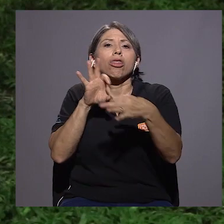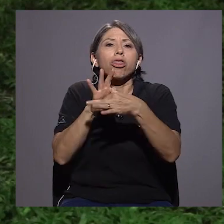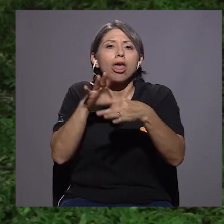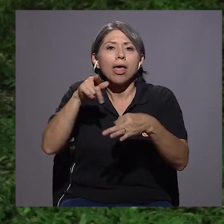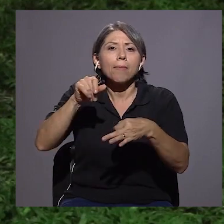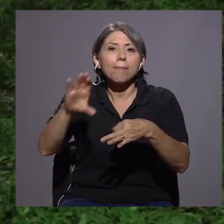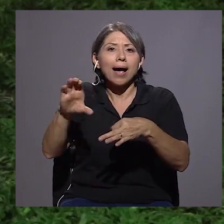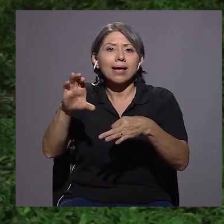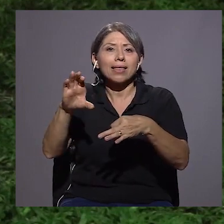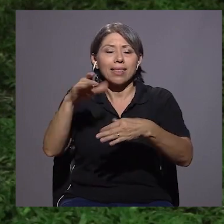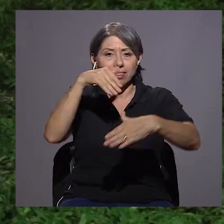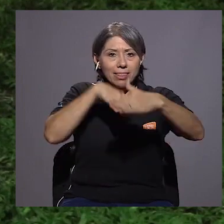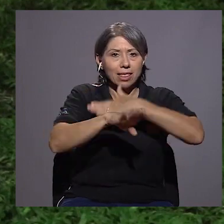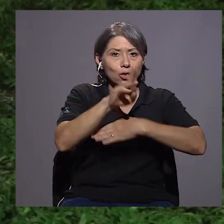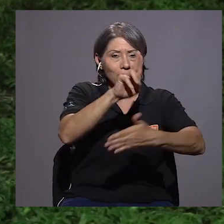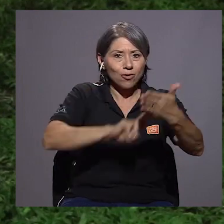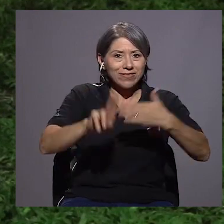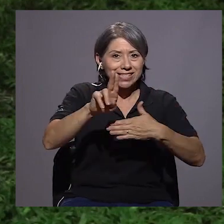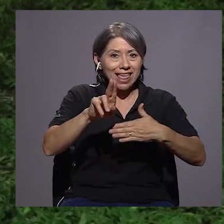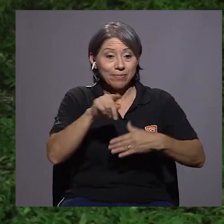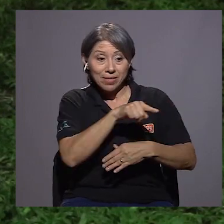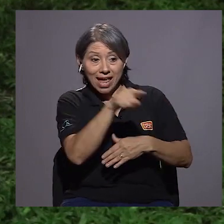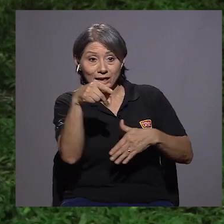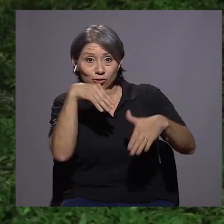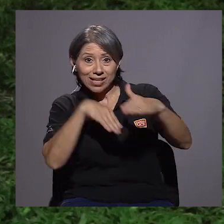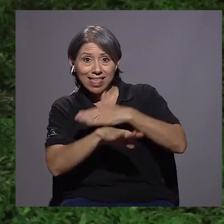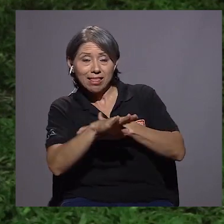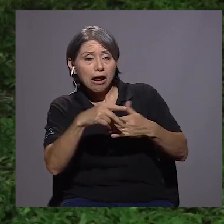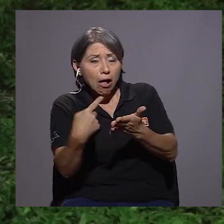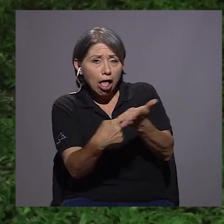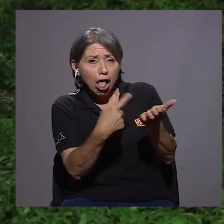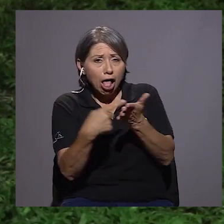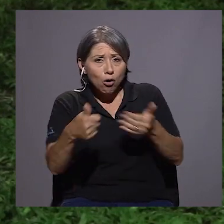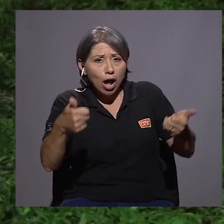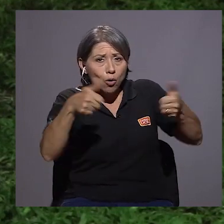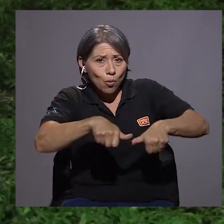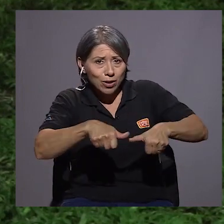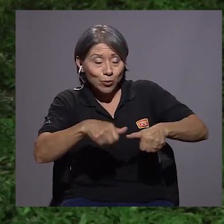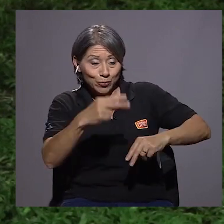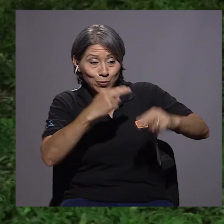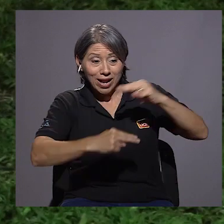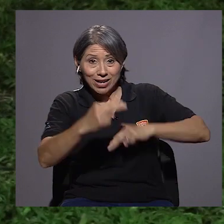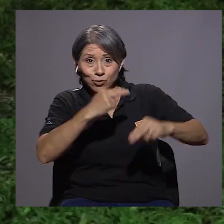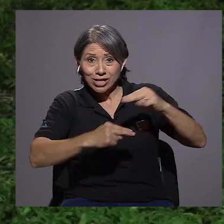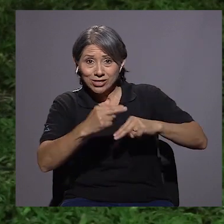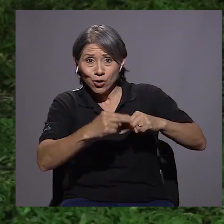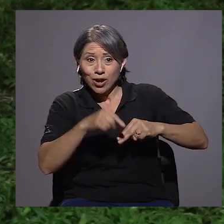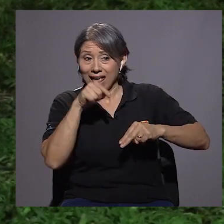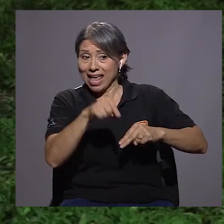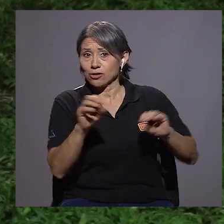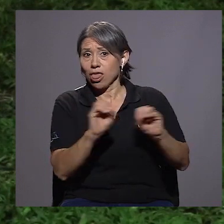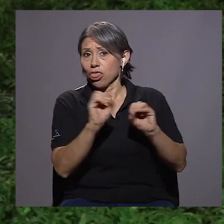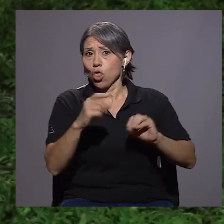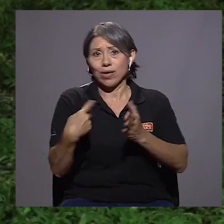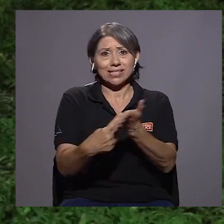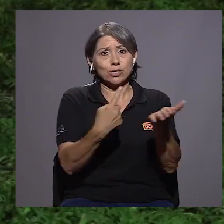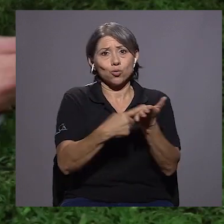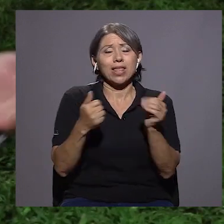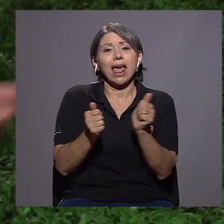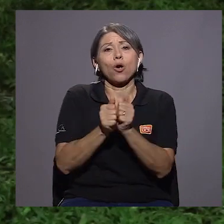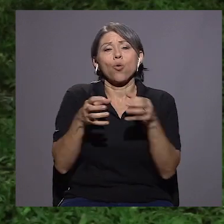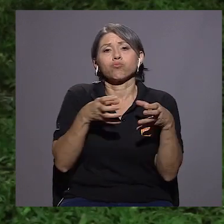universidad. Y llegan a un acuerdo, hacen una negociación que en primera instancia no es discutida con las